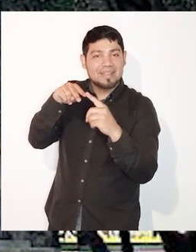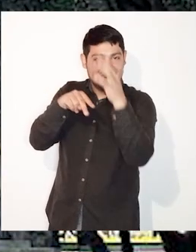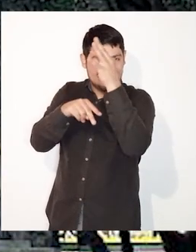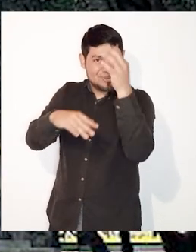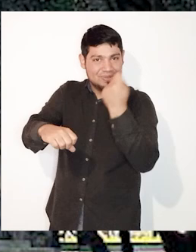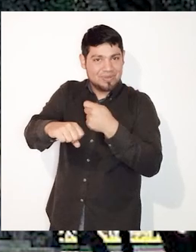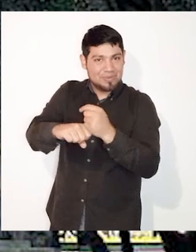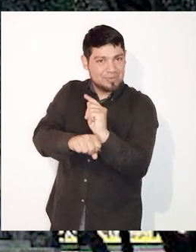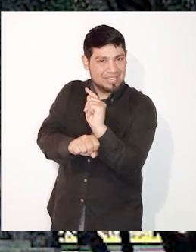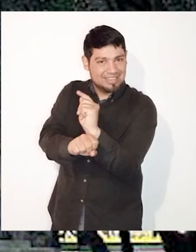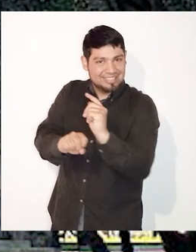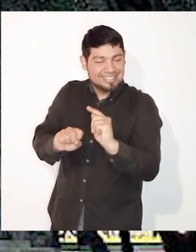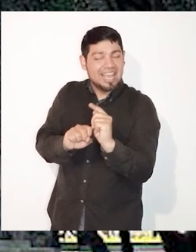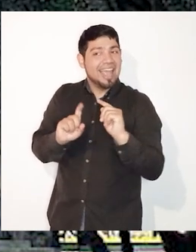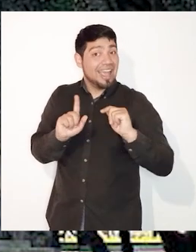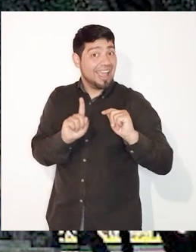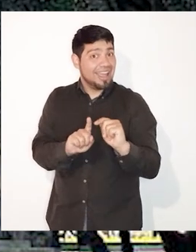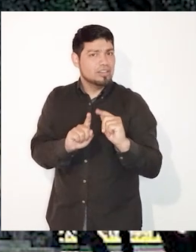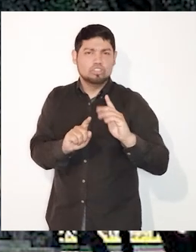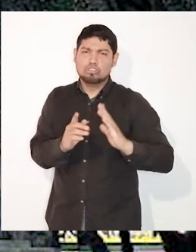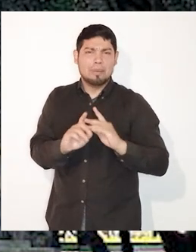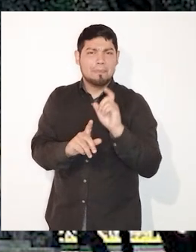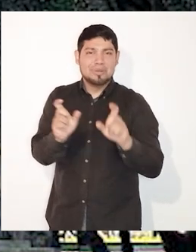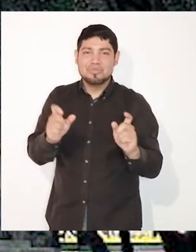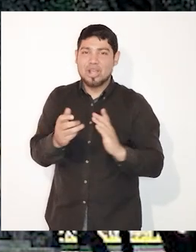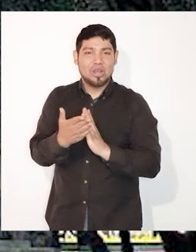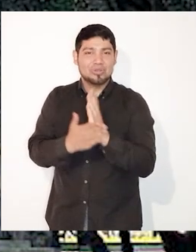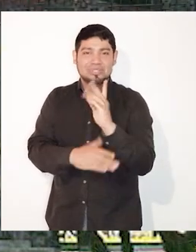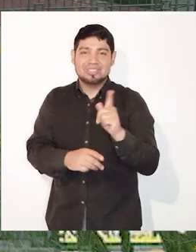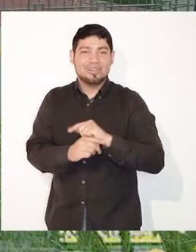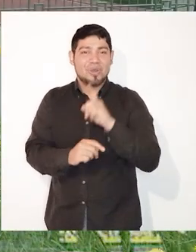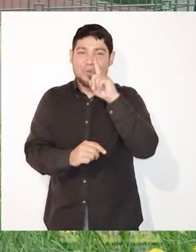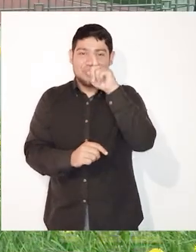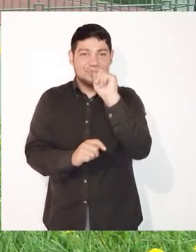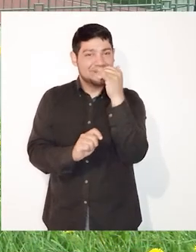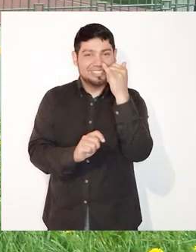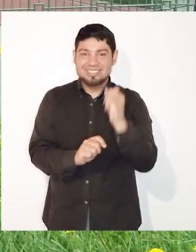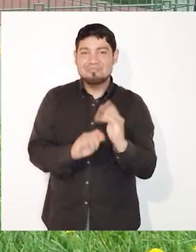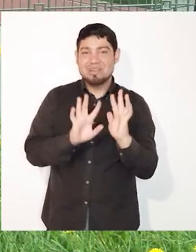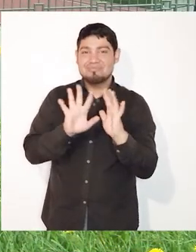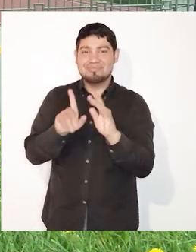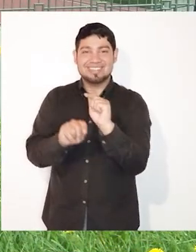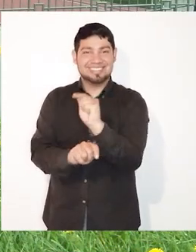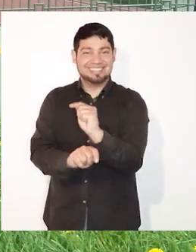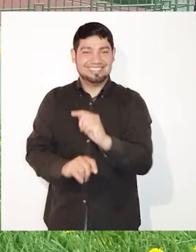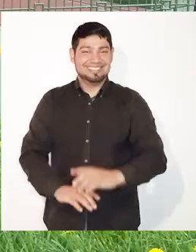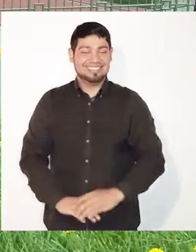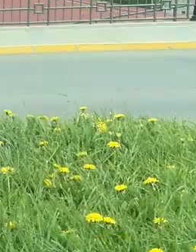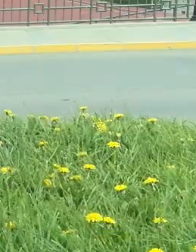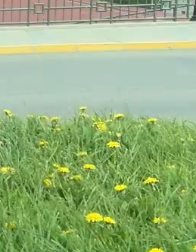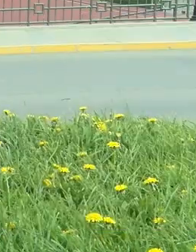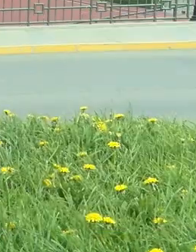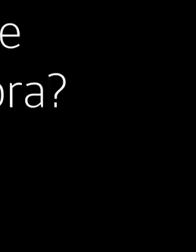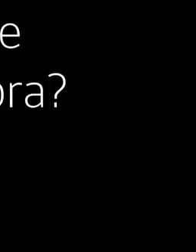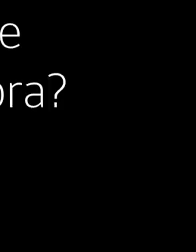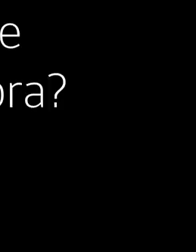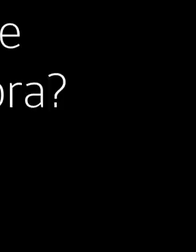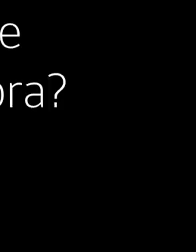ahí la gente siguió justamente con esta costumbre en nuestra plaza